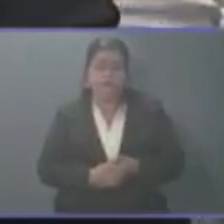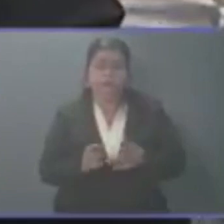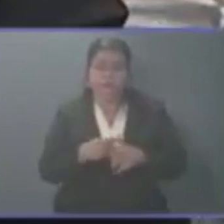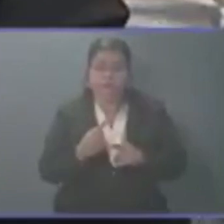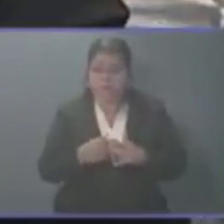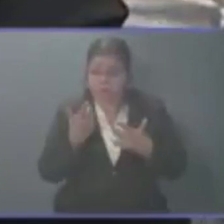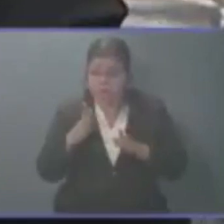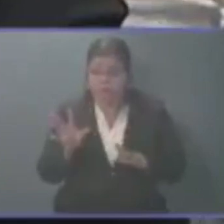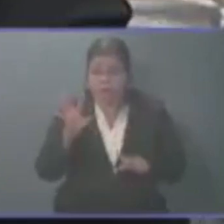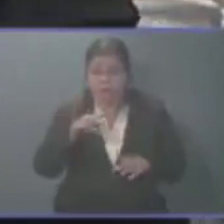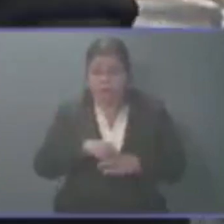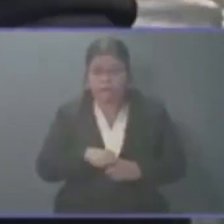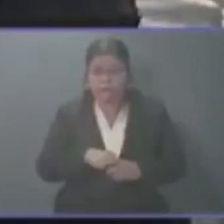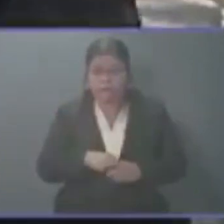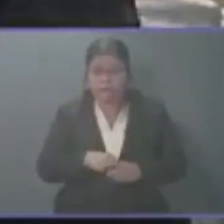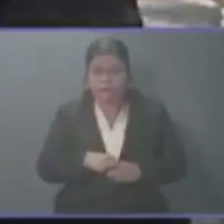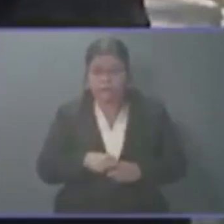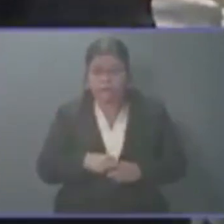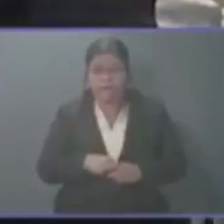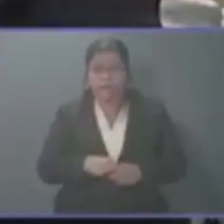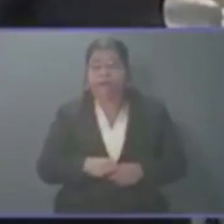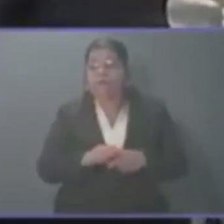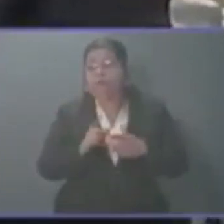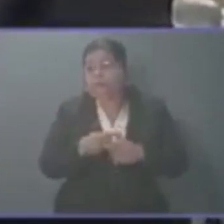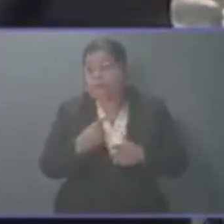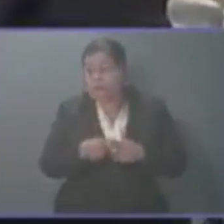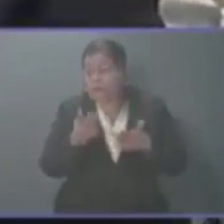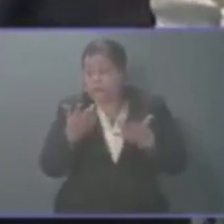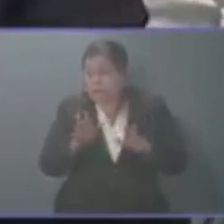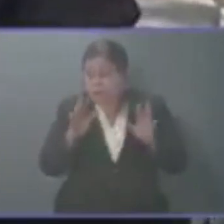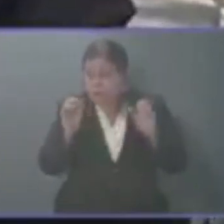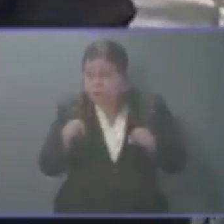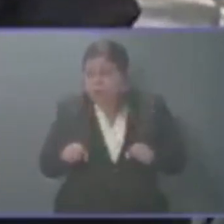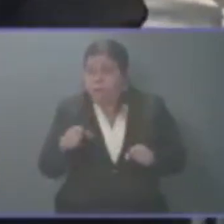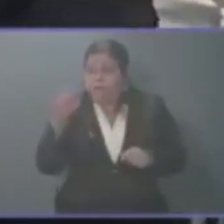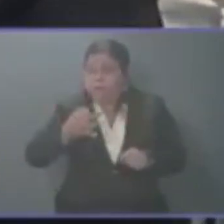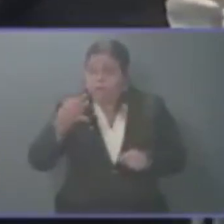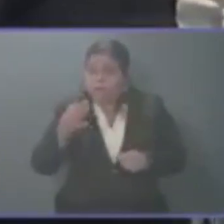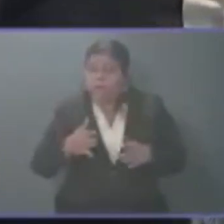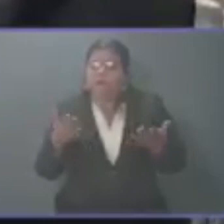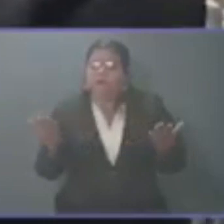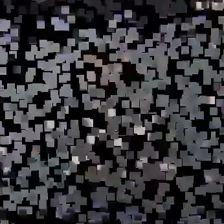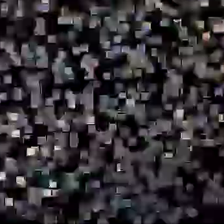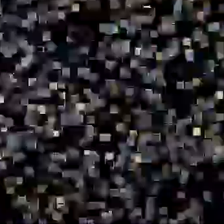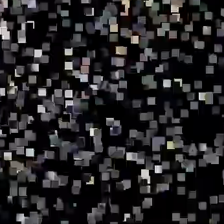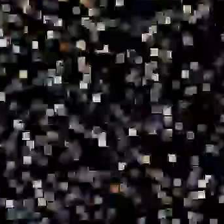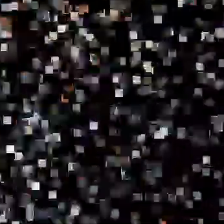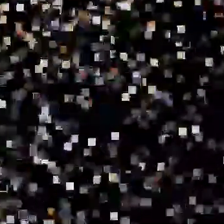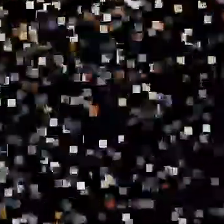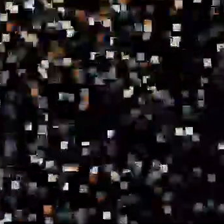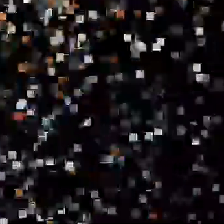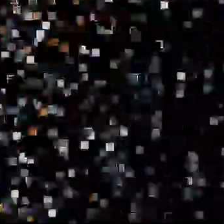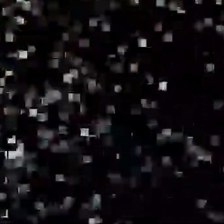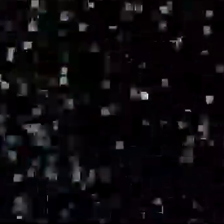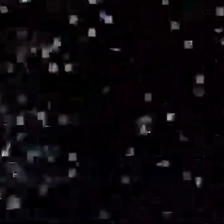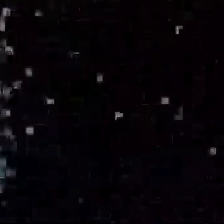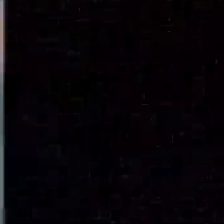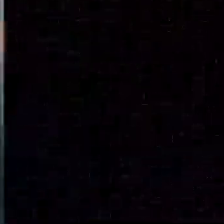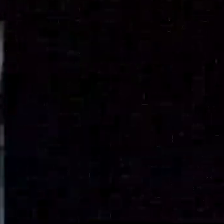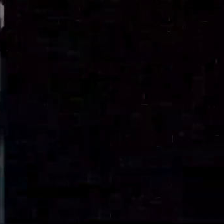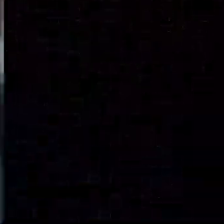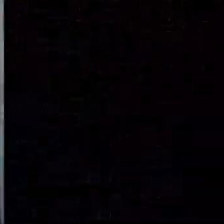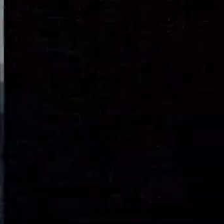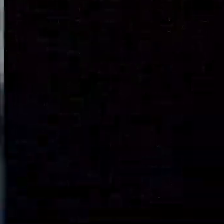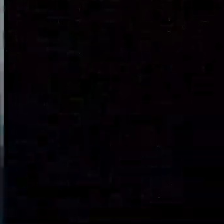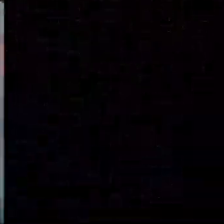incluye. Tienen que empadronarse. Para eso, ¿qué necesitan? Necesitan su DUI. Bueno,